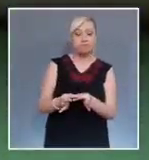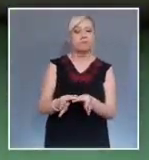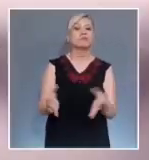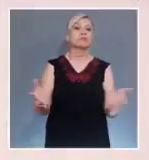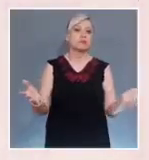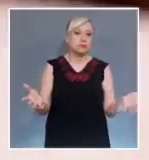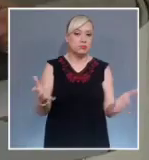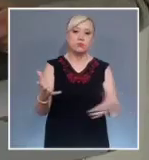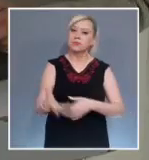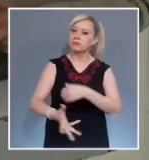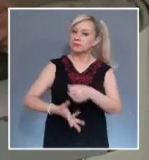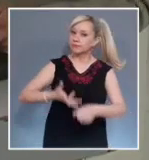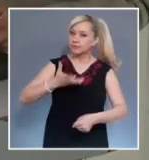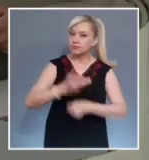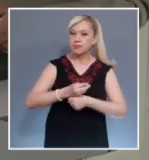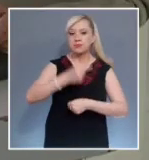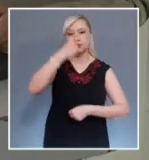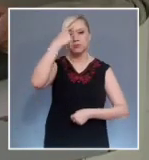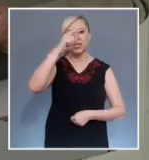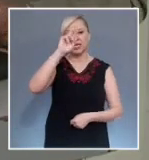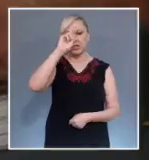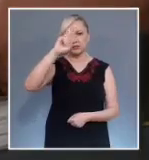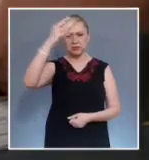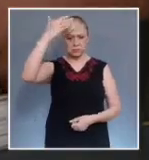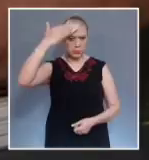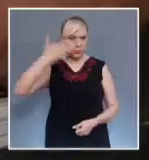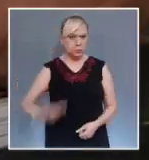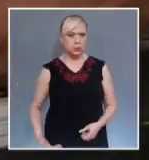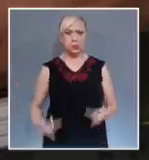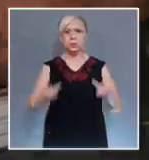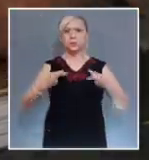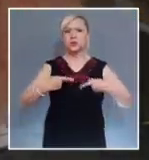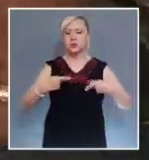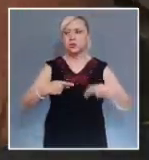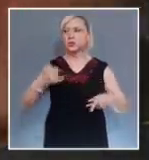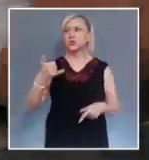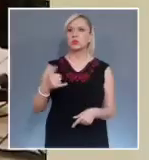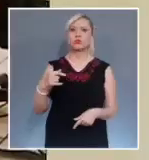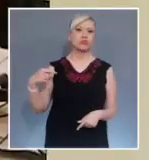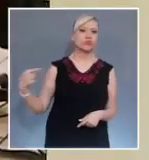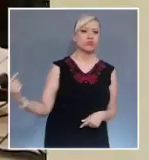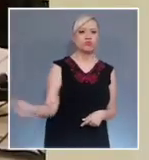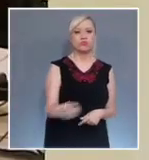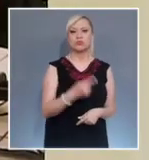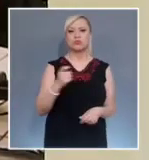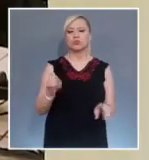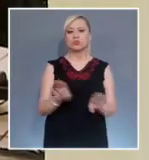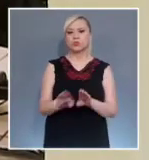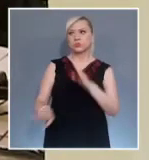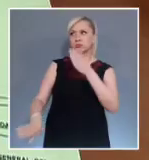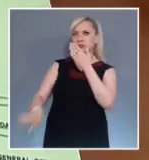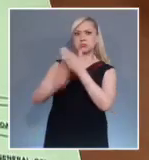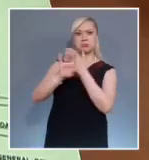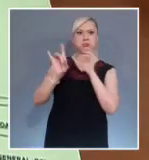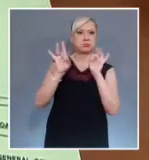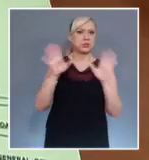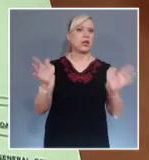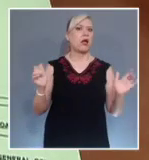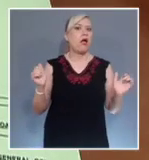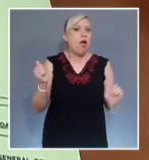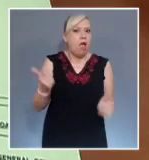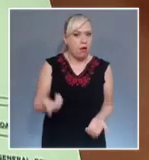de la dignidad humana de parte de la agraviada por ello en la celebración de los acuerdos